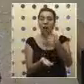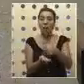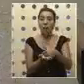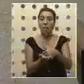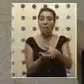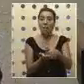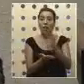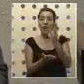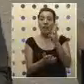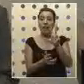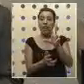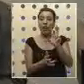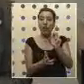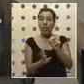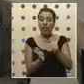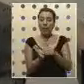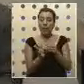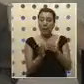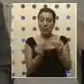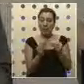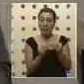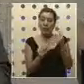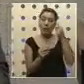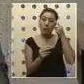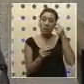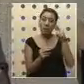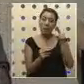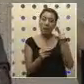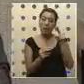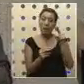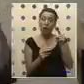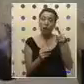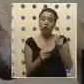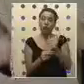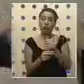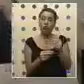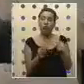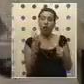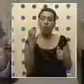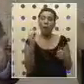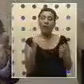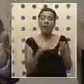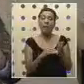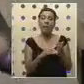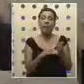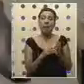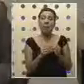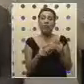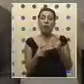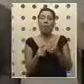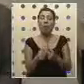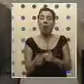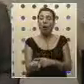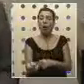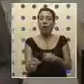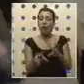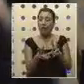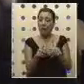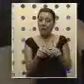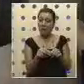380 mil pesos pero solo con 40 mil pesos por familia.